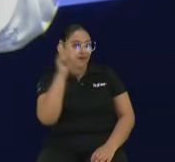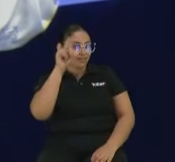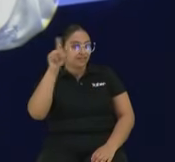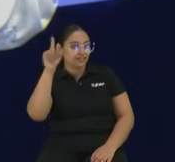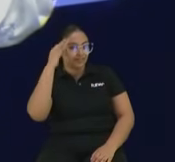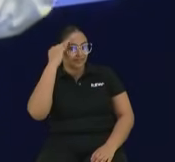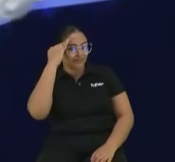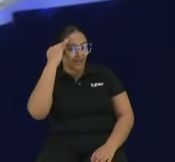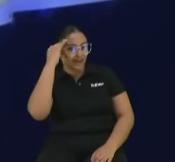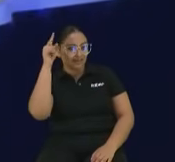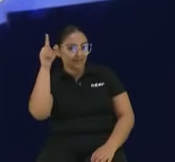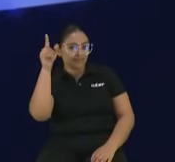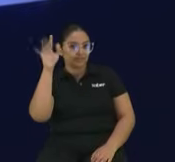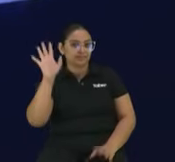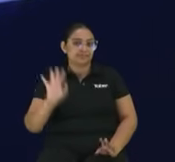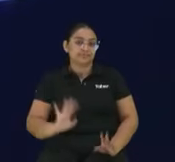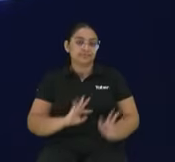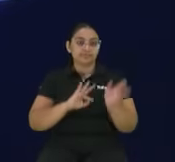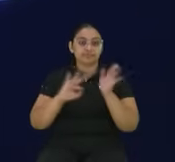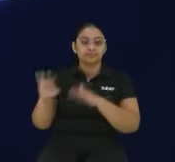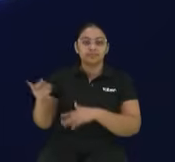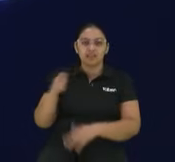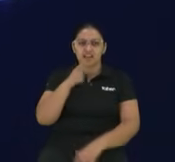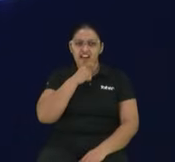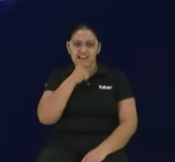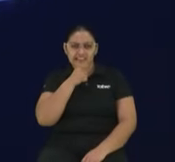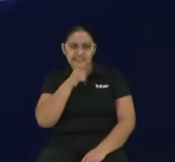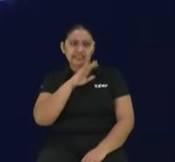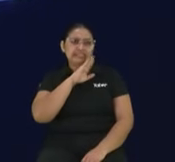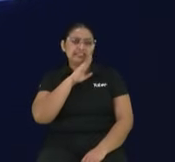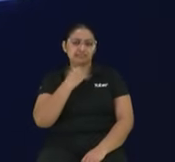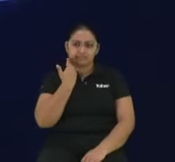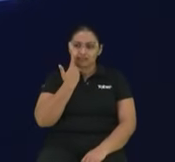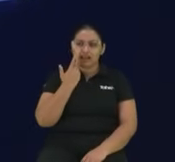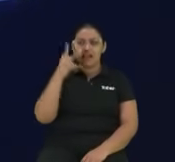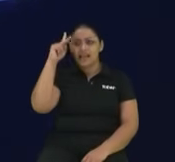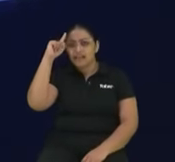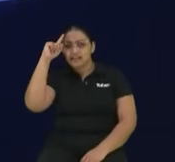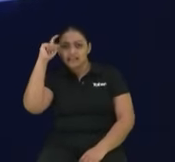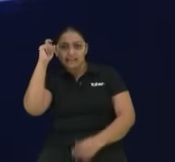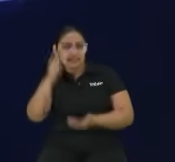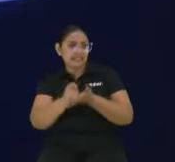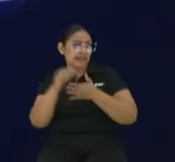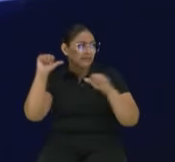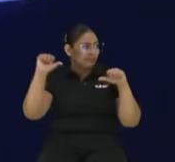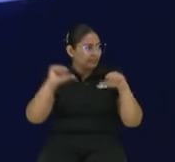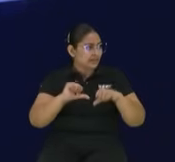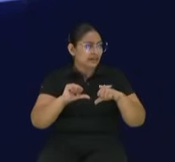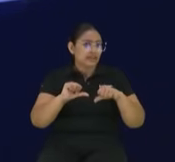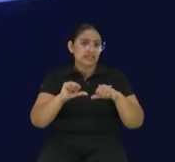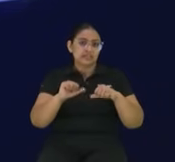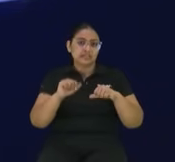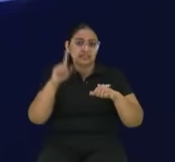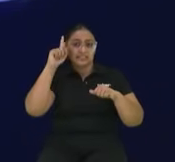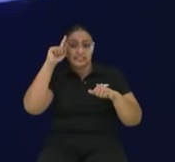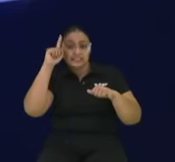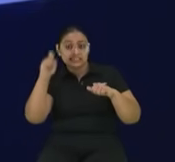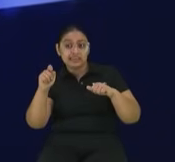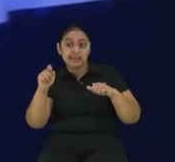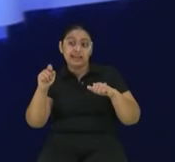señor llegó la noticia llegó un examen llegó el resultado de un